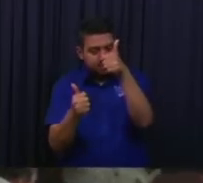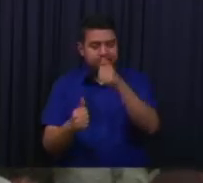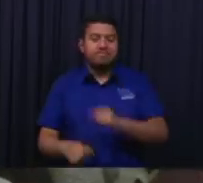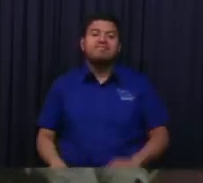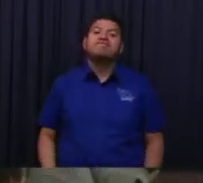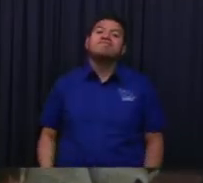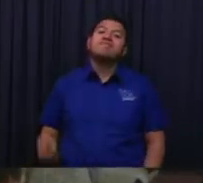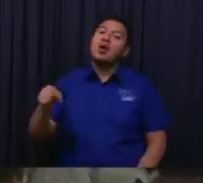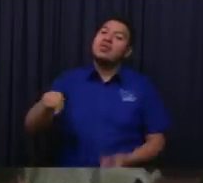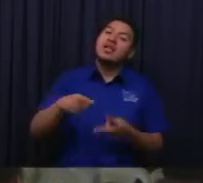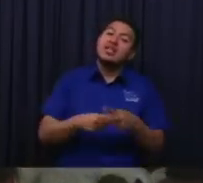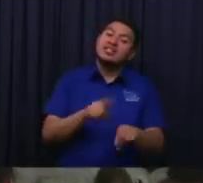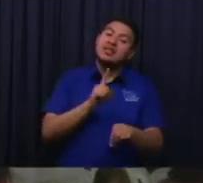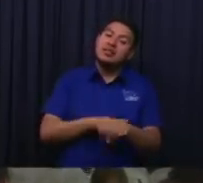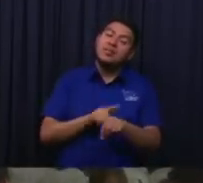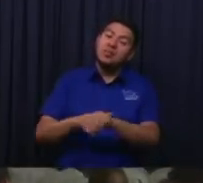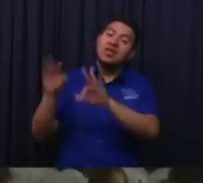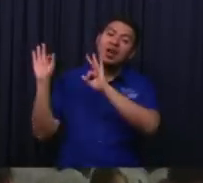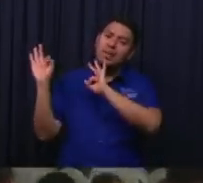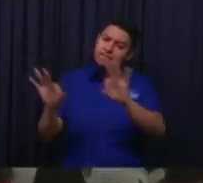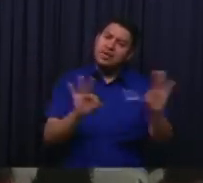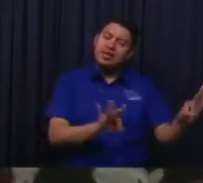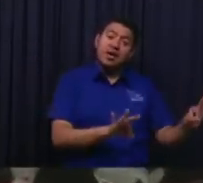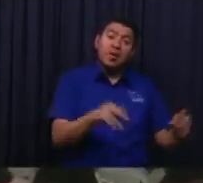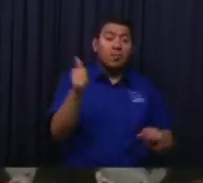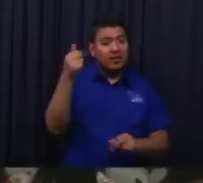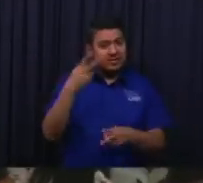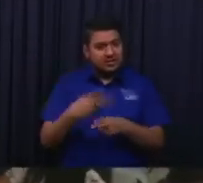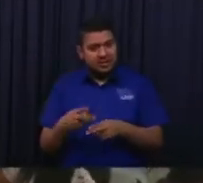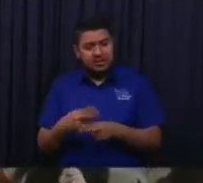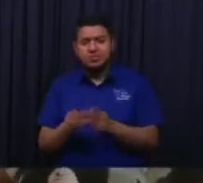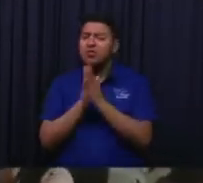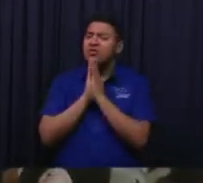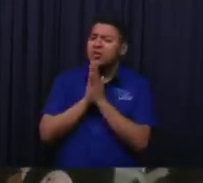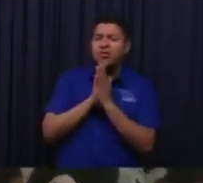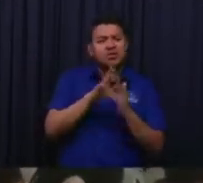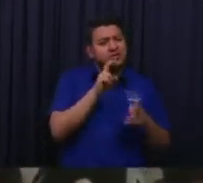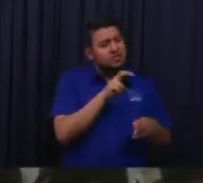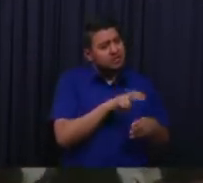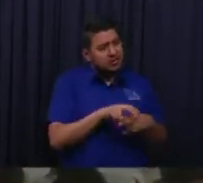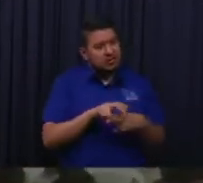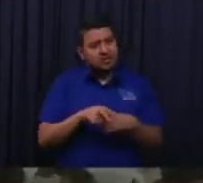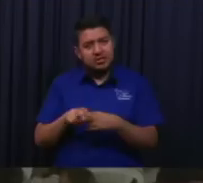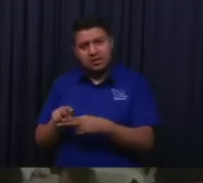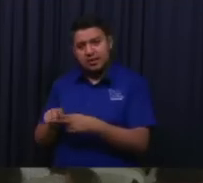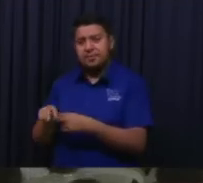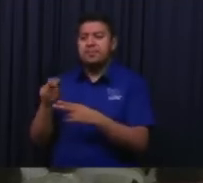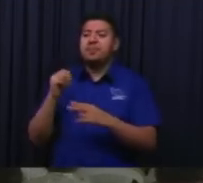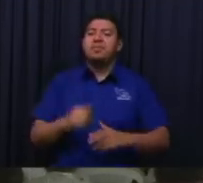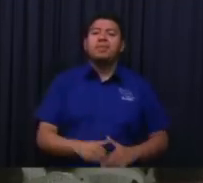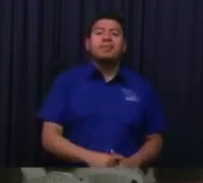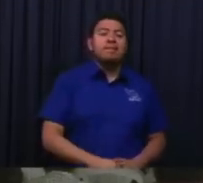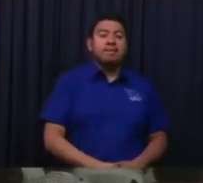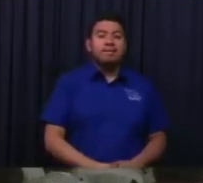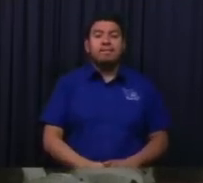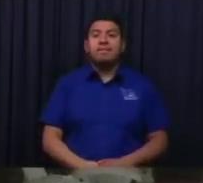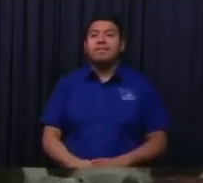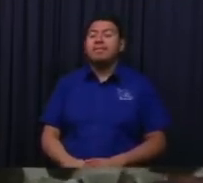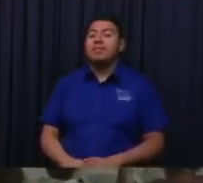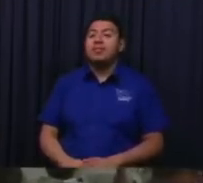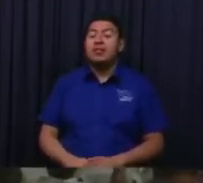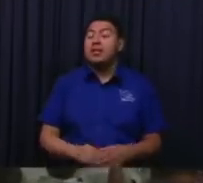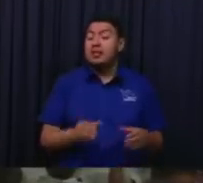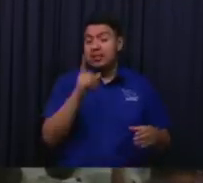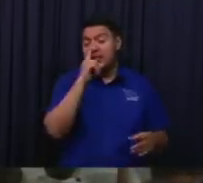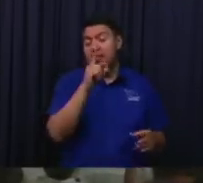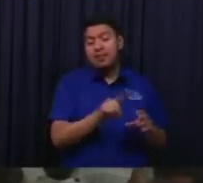Hermanos amados, Dios les bendiga. Pueden tomar su lugar, por favor. Cada uno de ustedes, incluyendo a mis hermanos de la